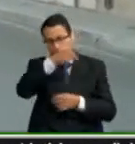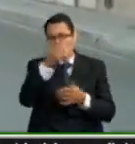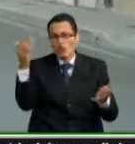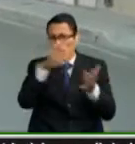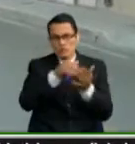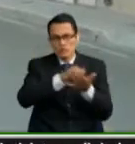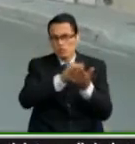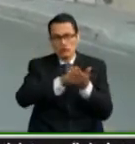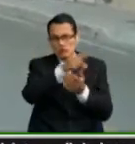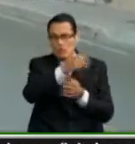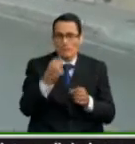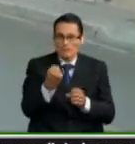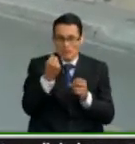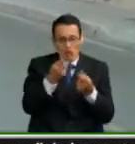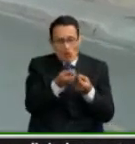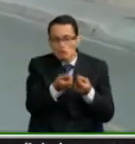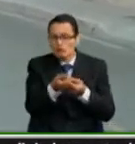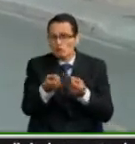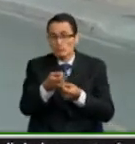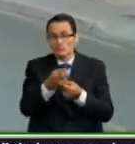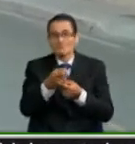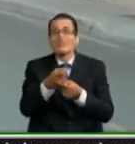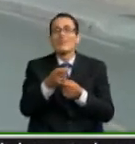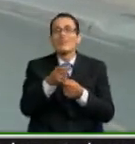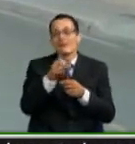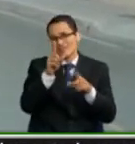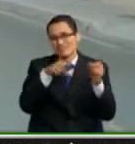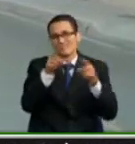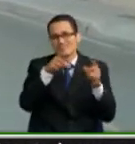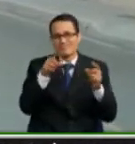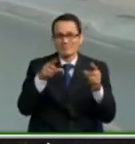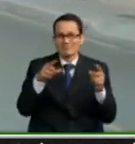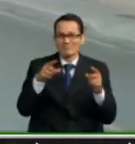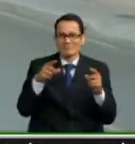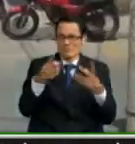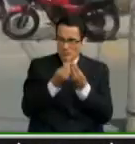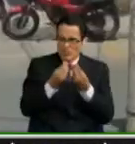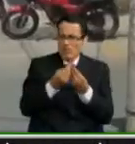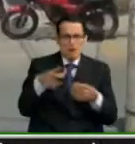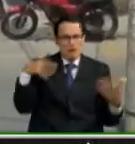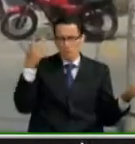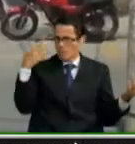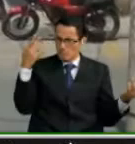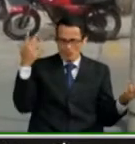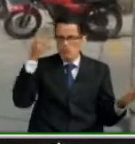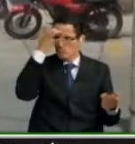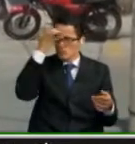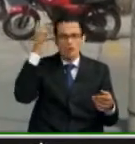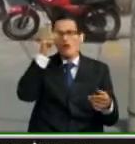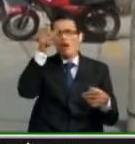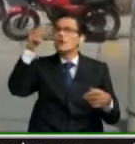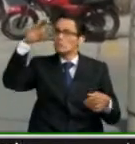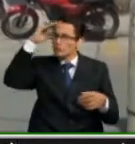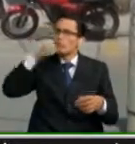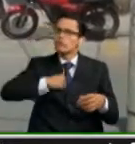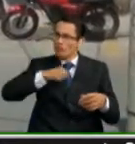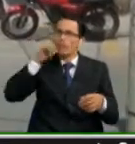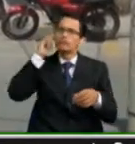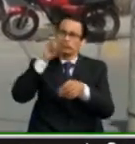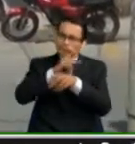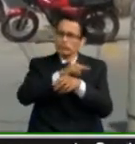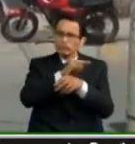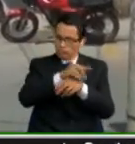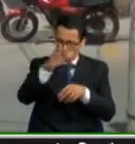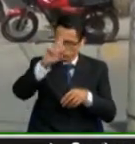de la plaza de mercado, lo que ha generado inconformidad por algunos de los compañeros, quienes piden a las autoridades mayor presencia para